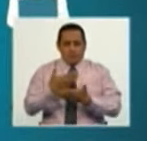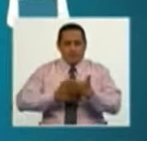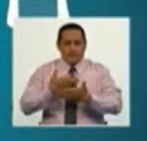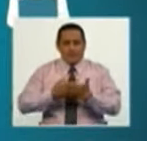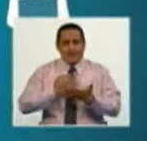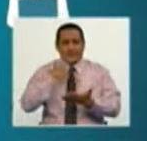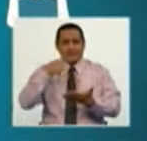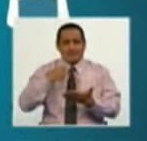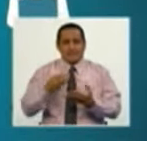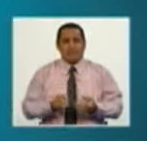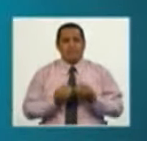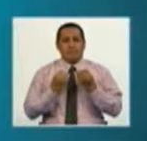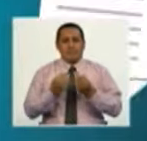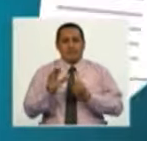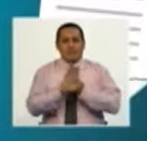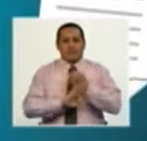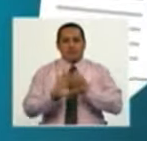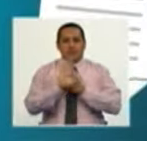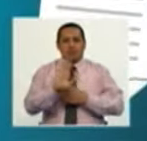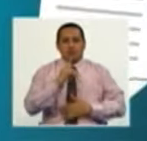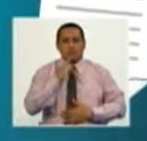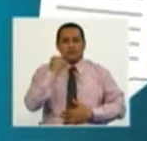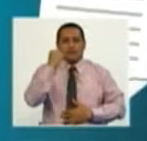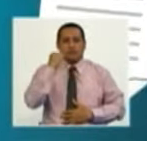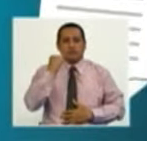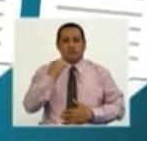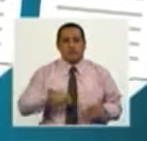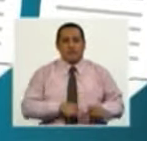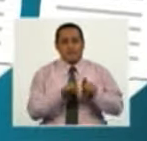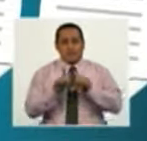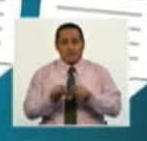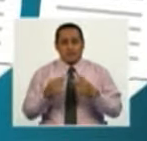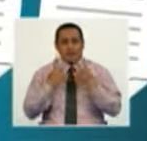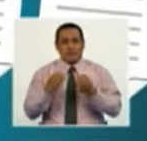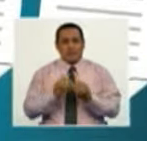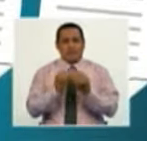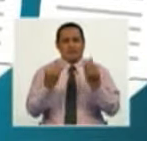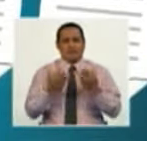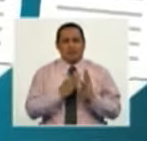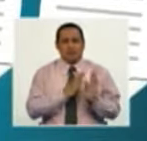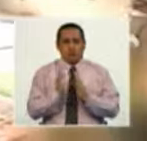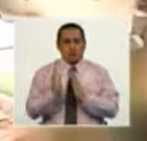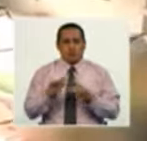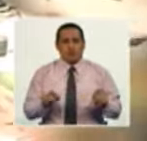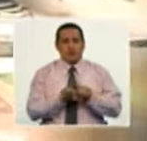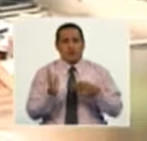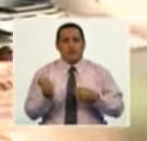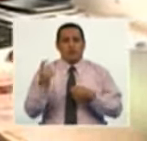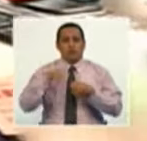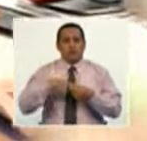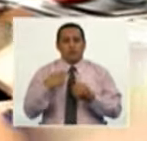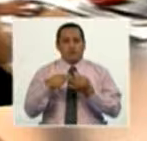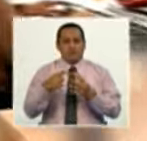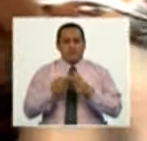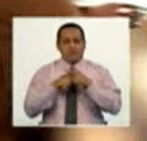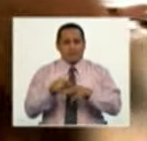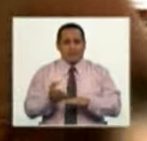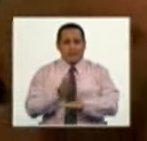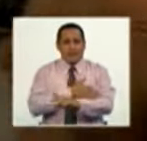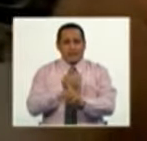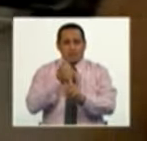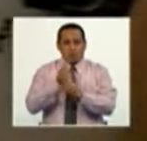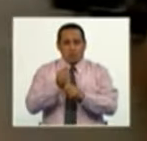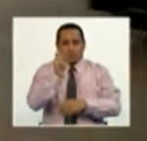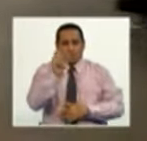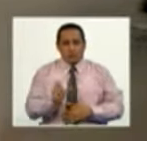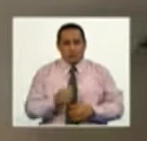herramientas y los medios necesarios para defender sus derechos, y que también en todo tipo de procedimientos, incluyendo los iniciados